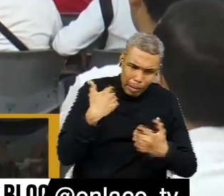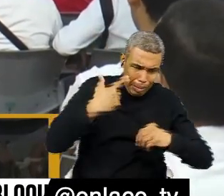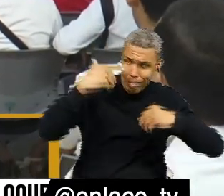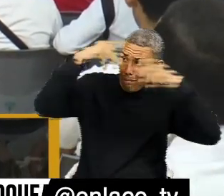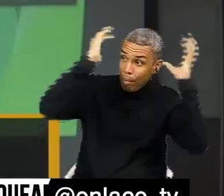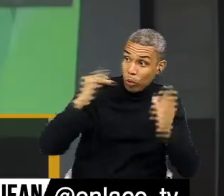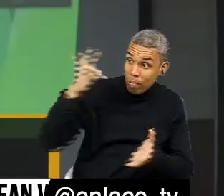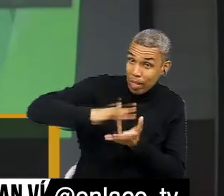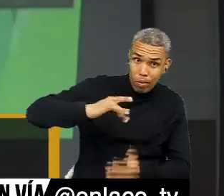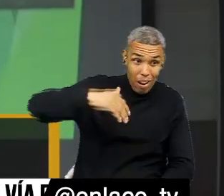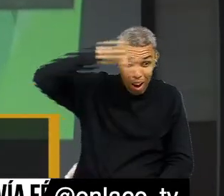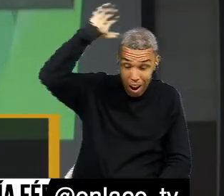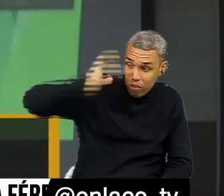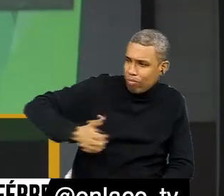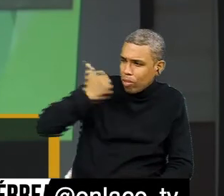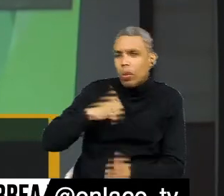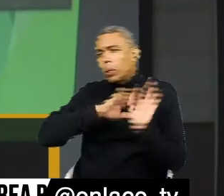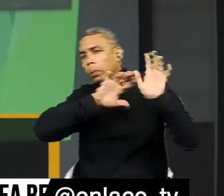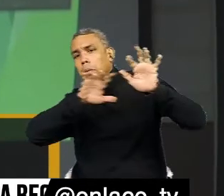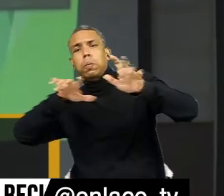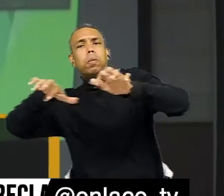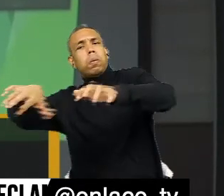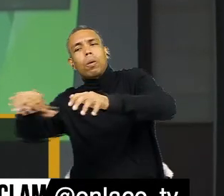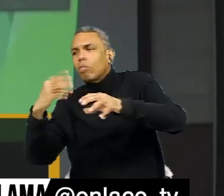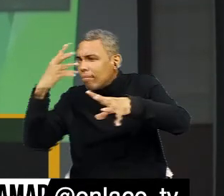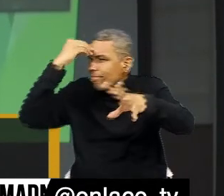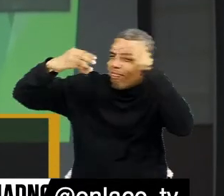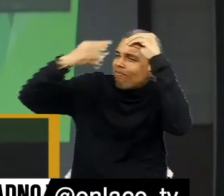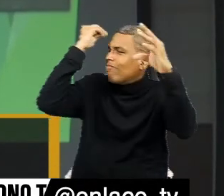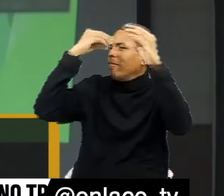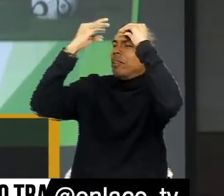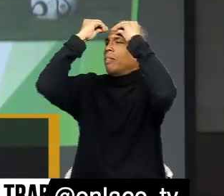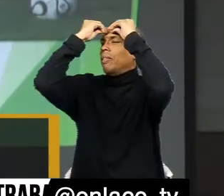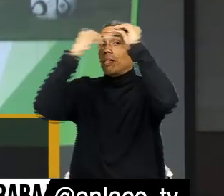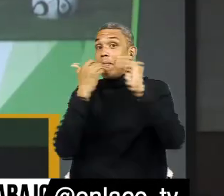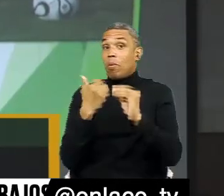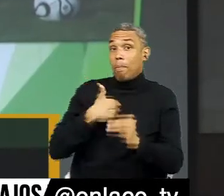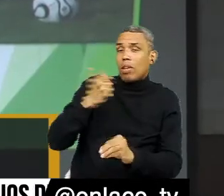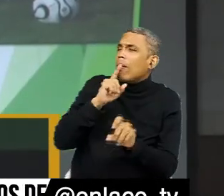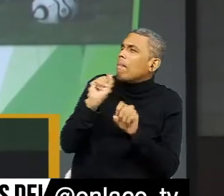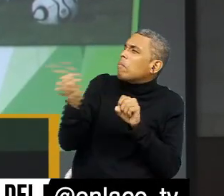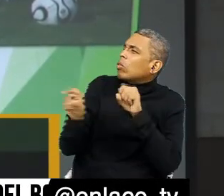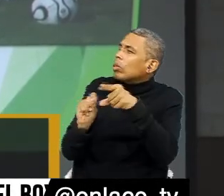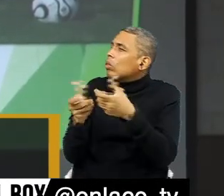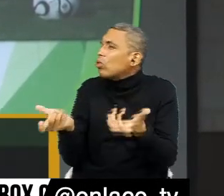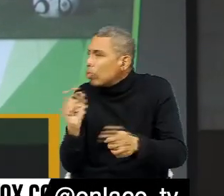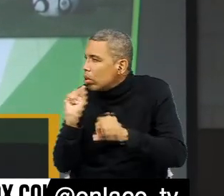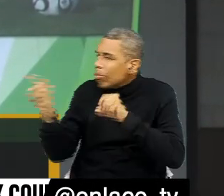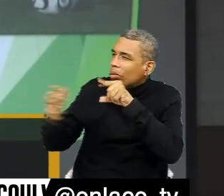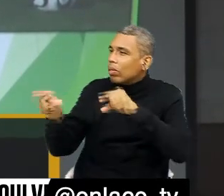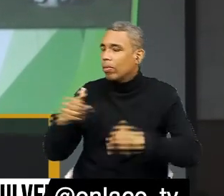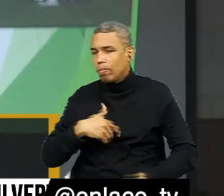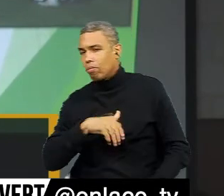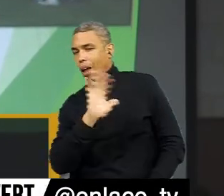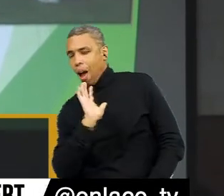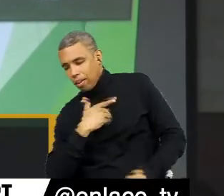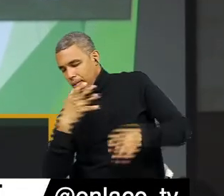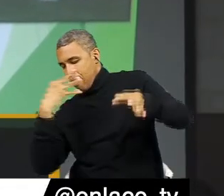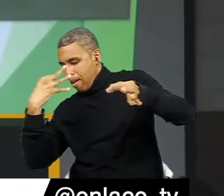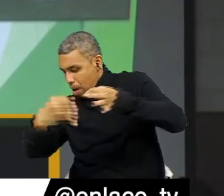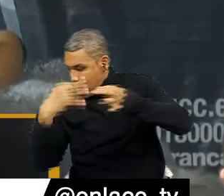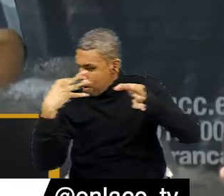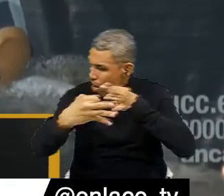Barranca Bermeja y asistieron obviamente al escenario y se están documentando, están preguntando, está muy, muy amena, obviamente la